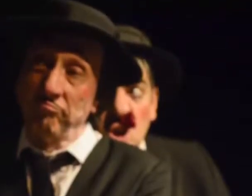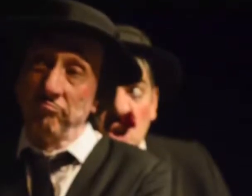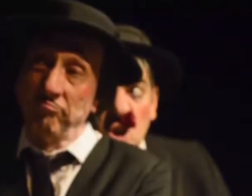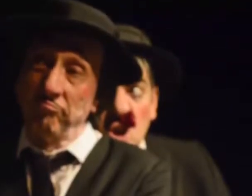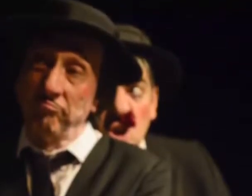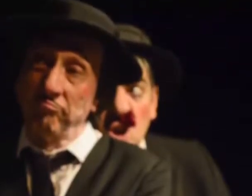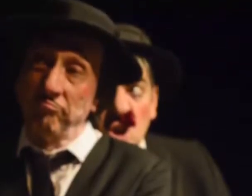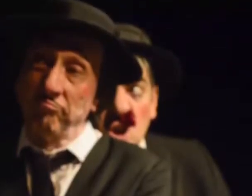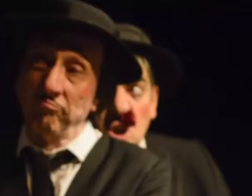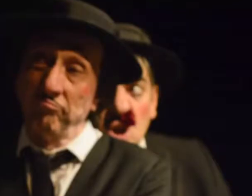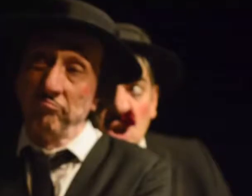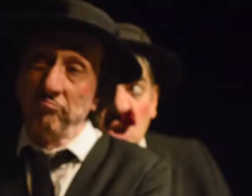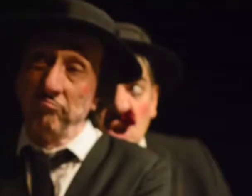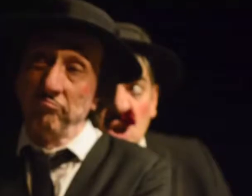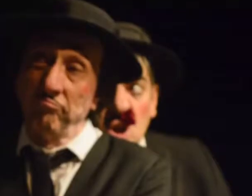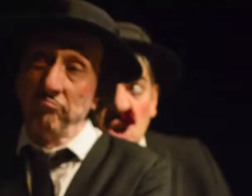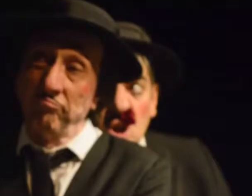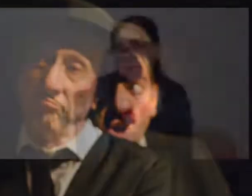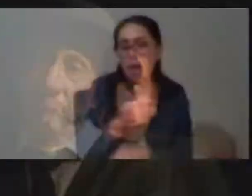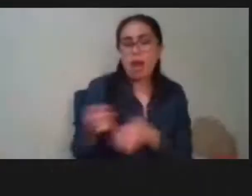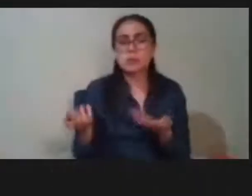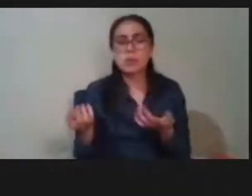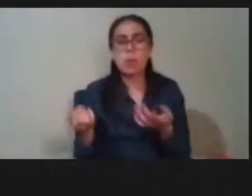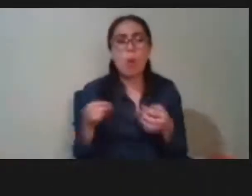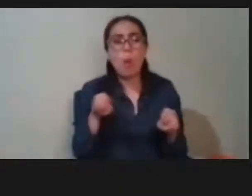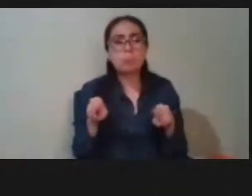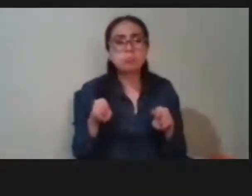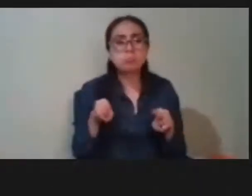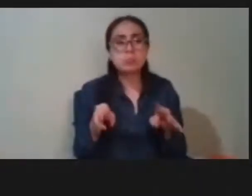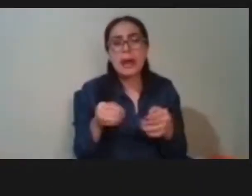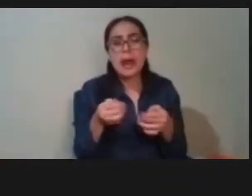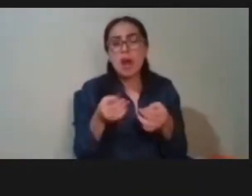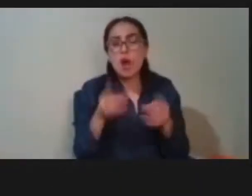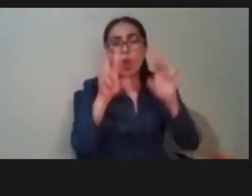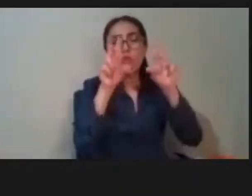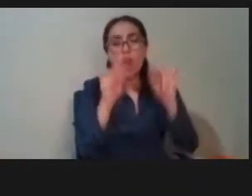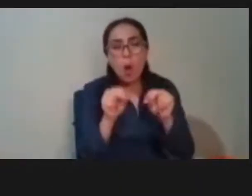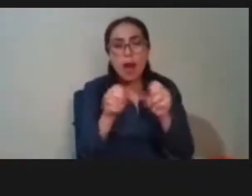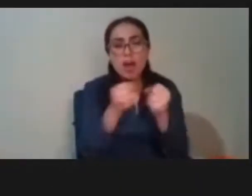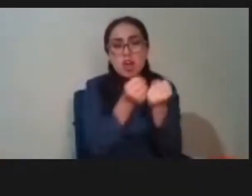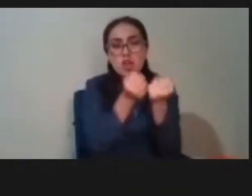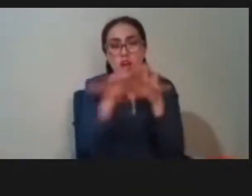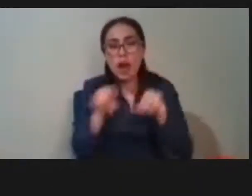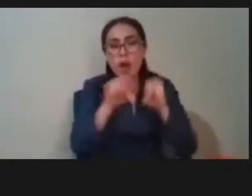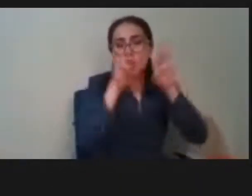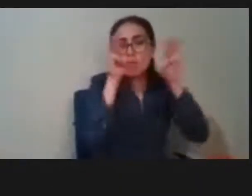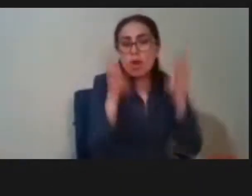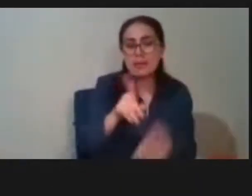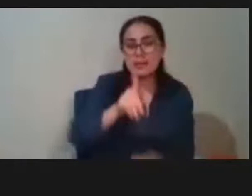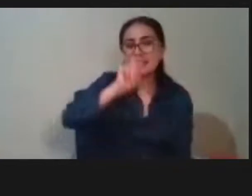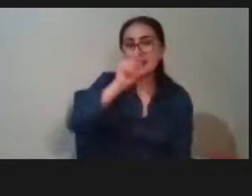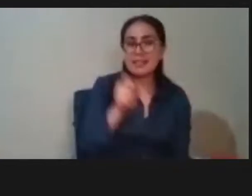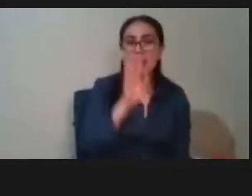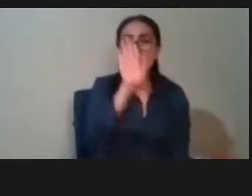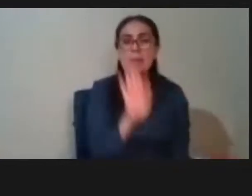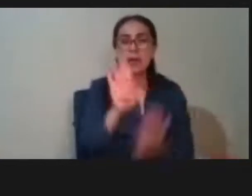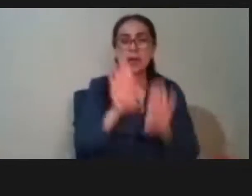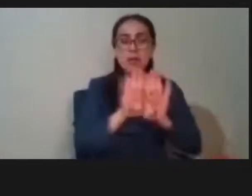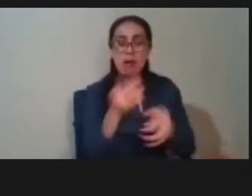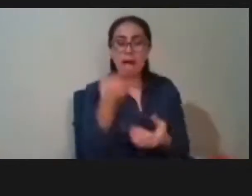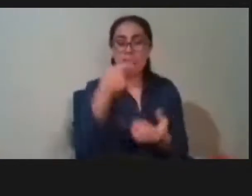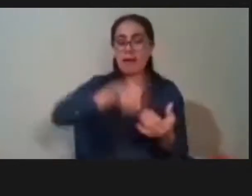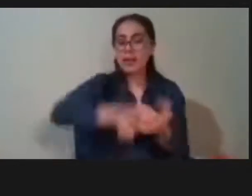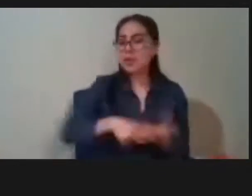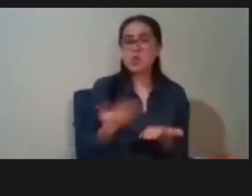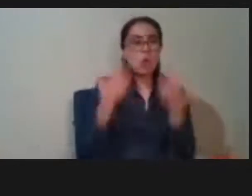no soltamos los muebles. Me encantó esa imagen. No soltar los muebles significa estamos tan inseguros que nos vamos